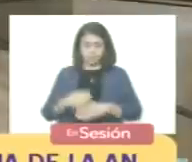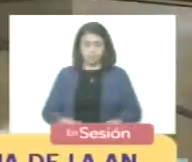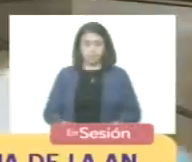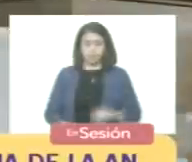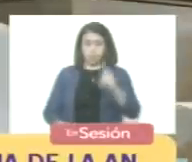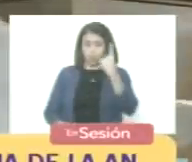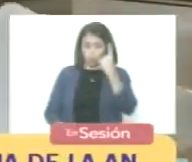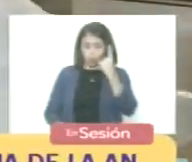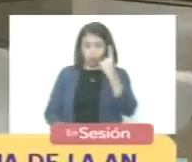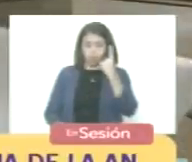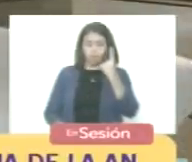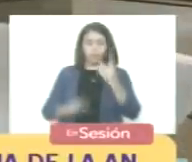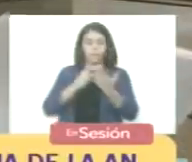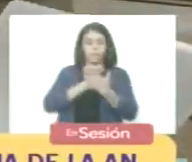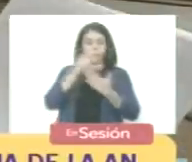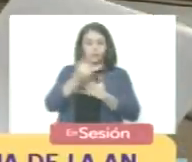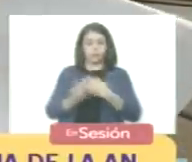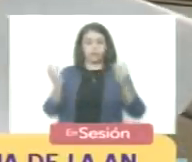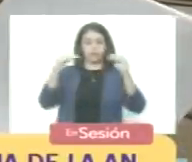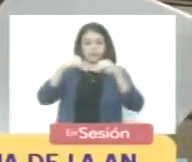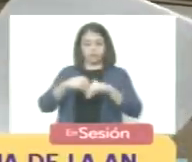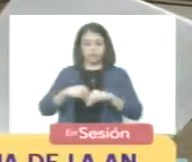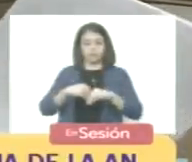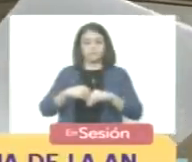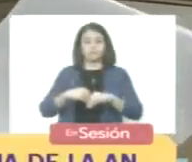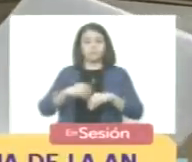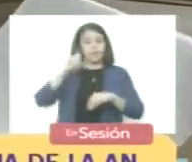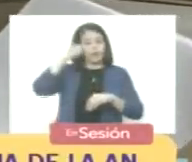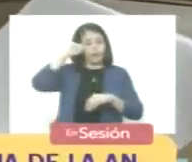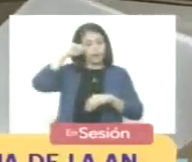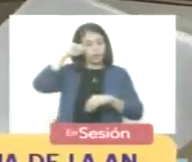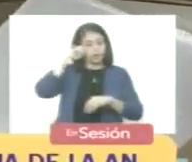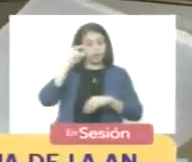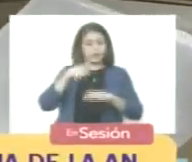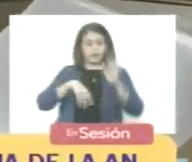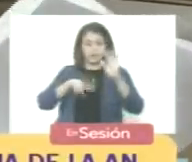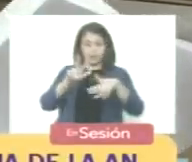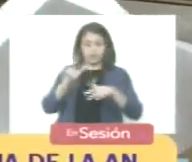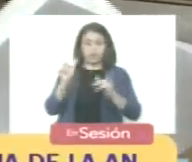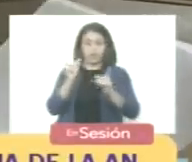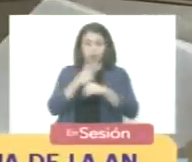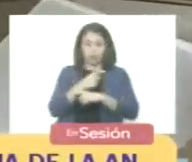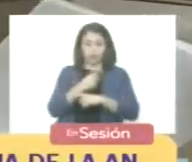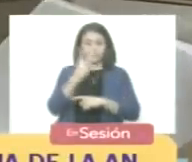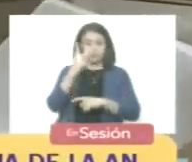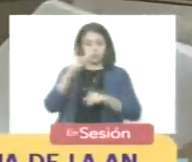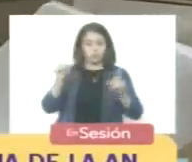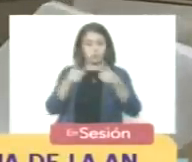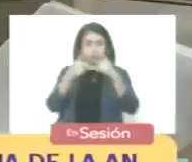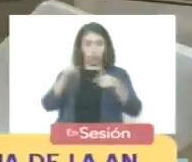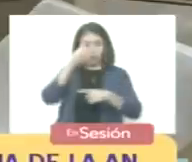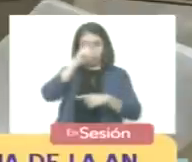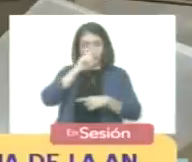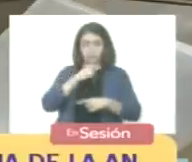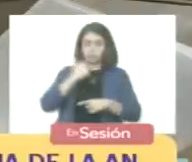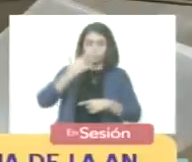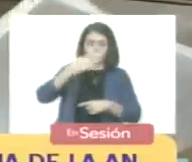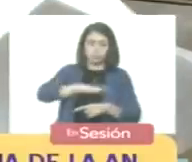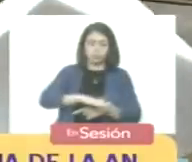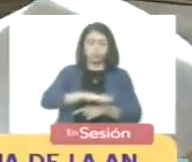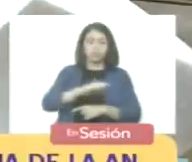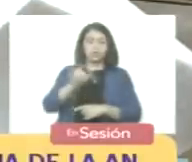Punto número 1, proyecto de acuerdo en ocasión de conmemorar el 13 de agosto, el segundo aniversario de la siembra del